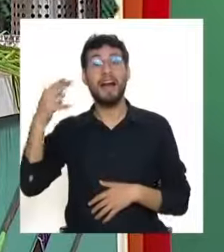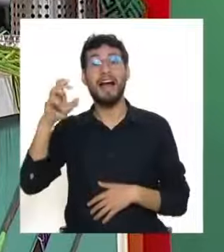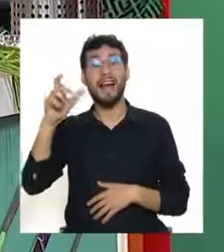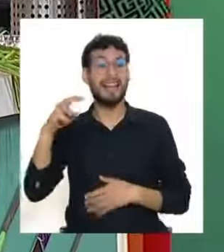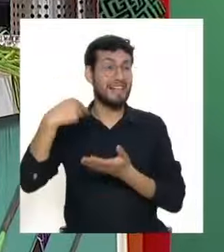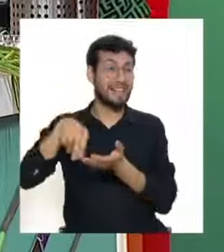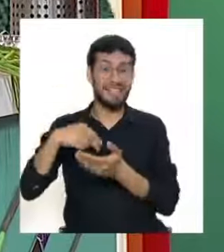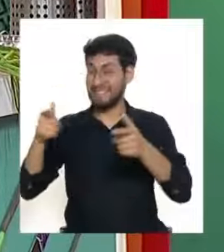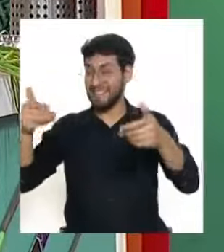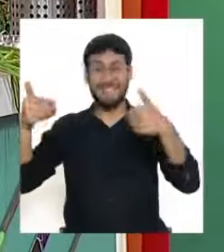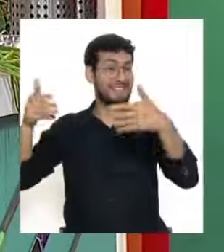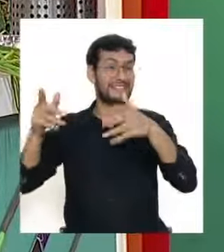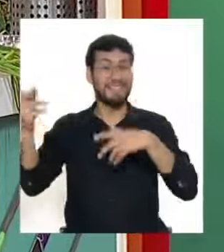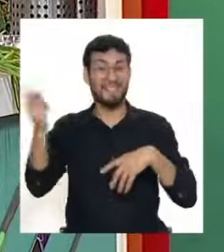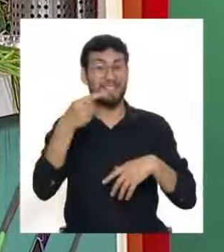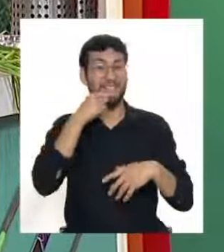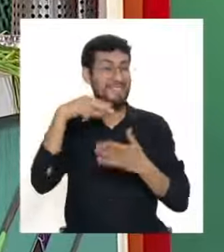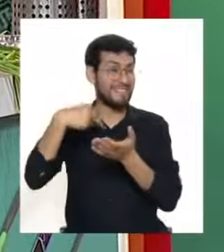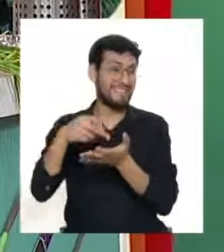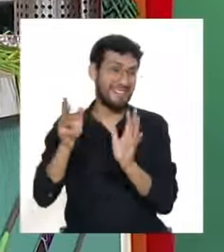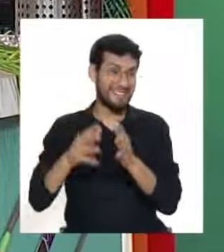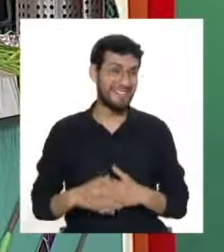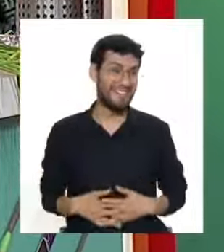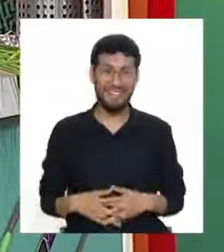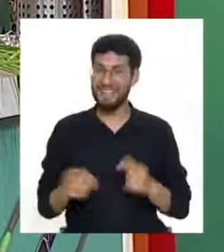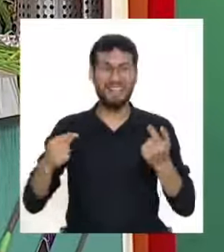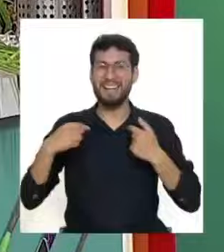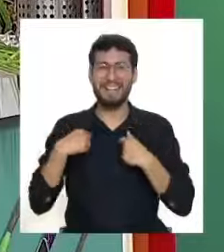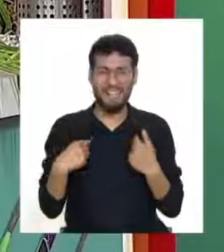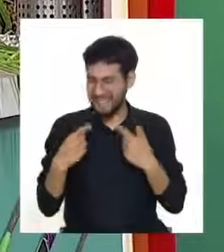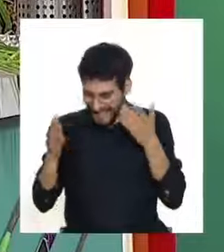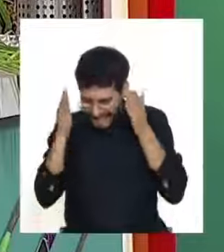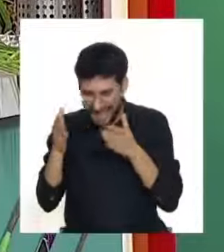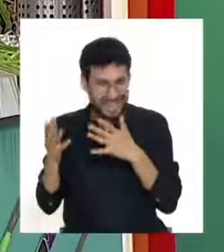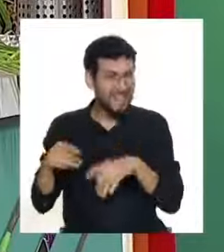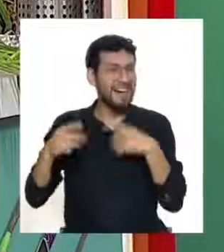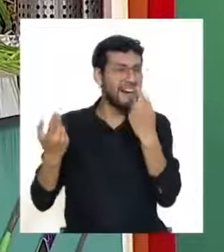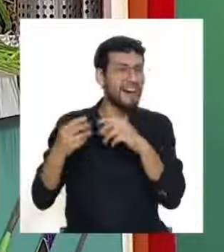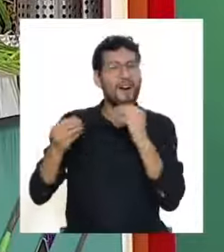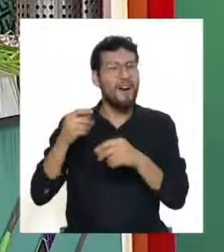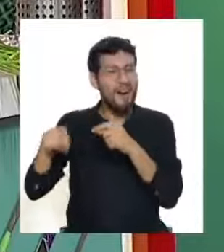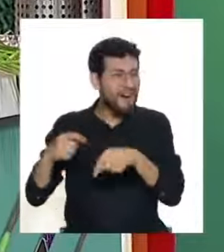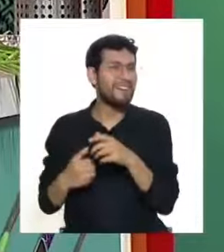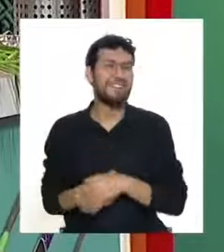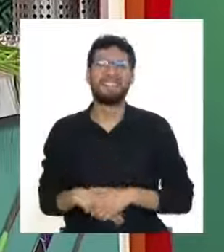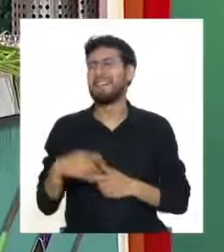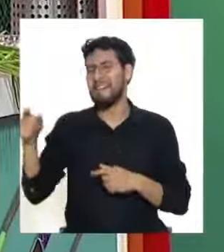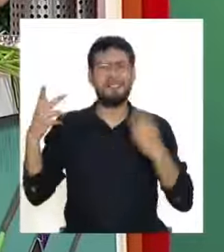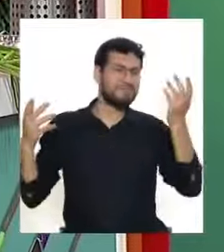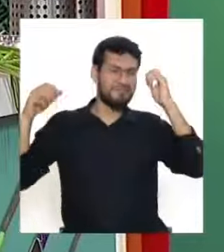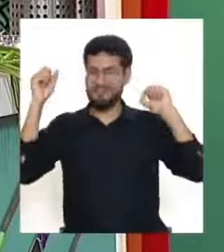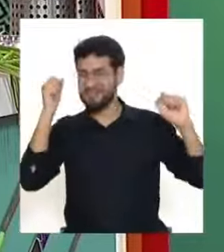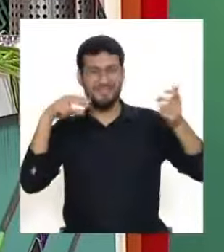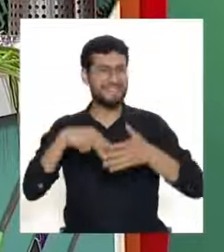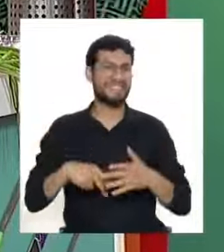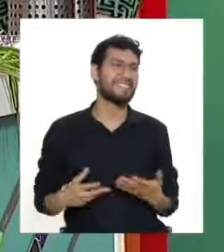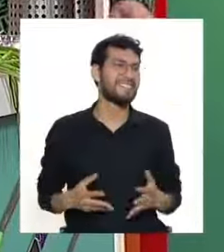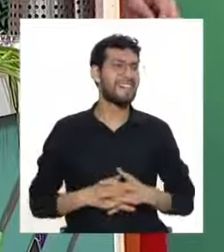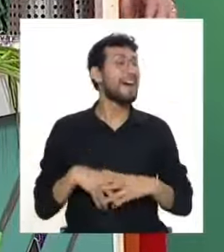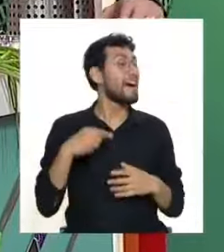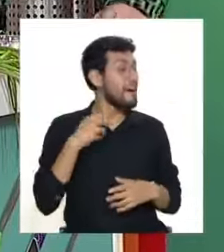bailando. Ellas están bailando. Otra cosa. Acá nosotros viendo lo del plato que que no sé qué. Todo. Ellas están en su guapa. Es que yo